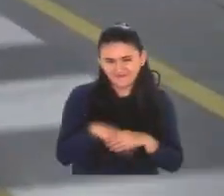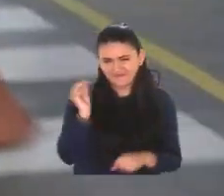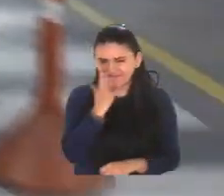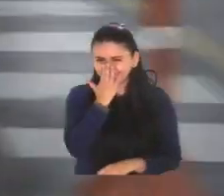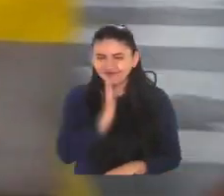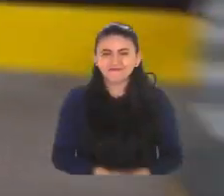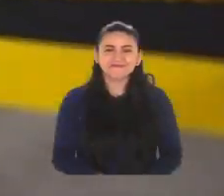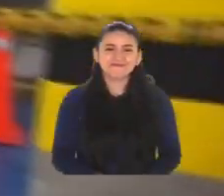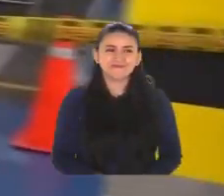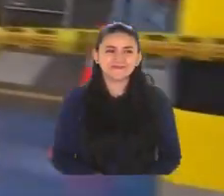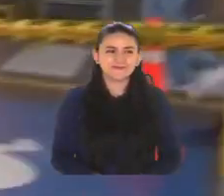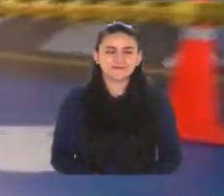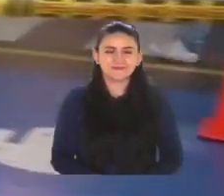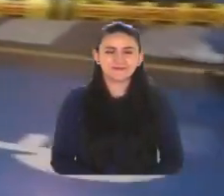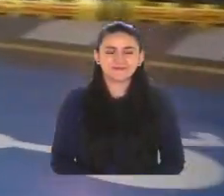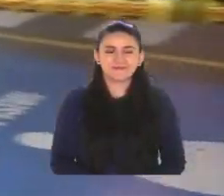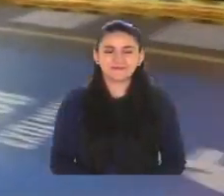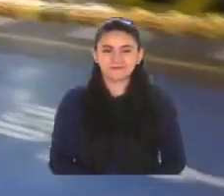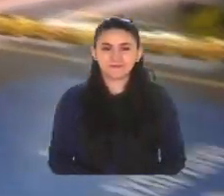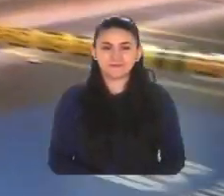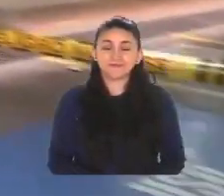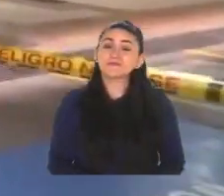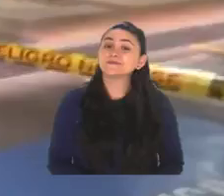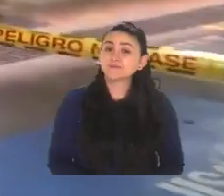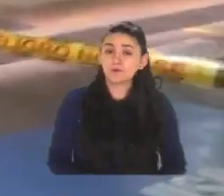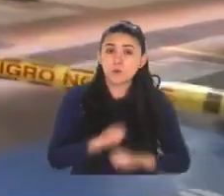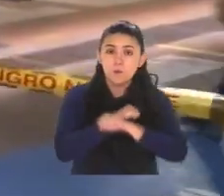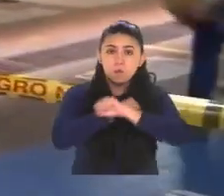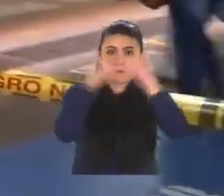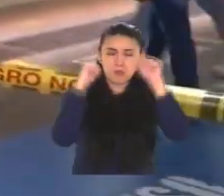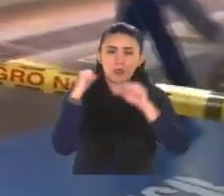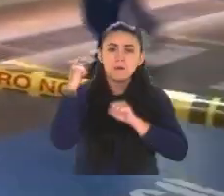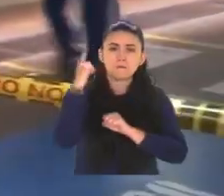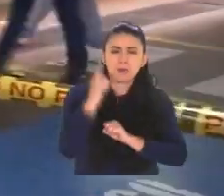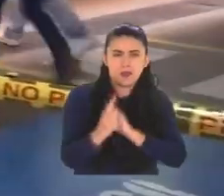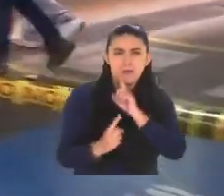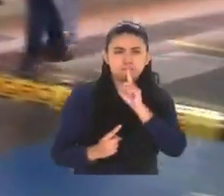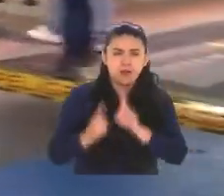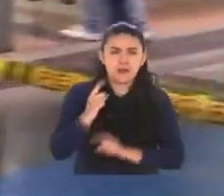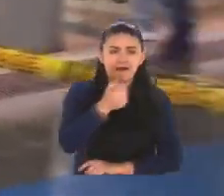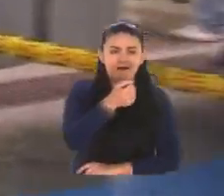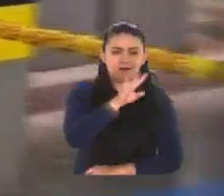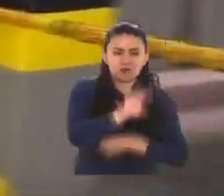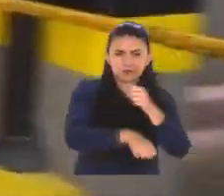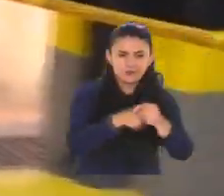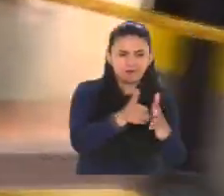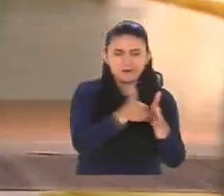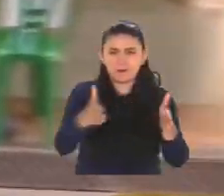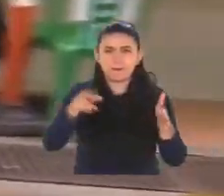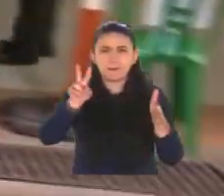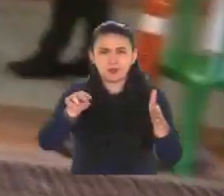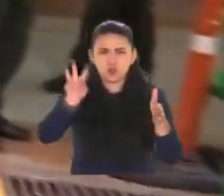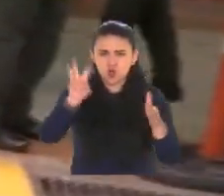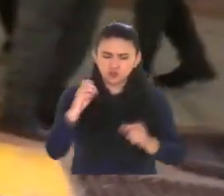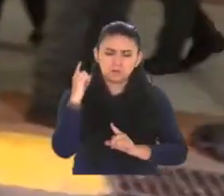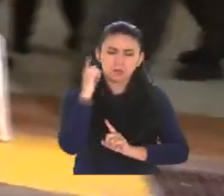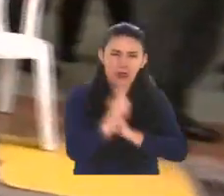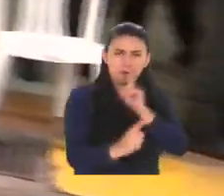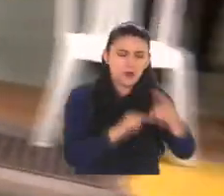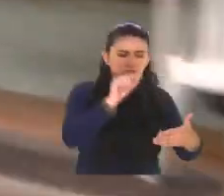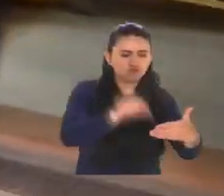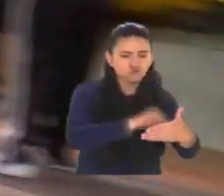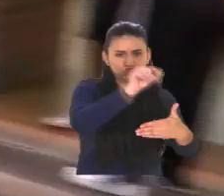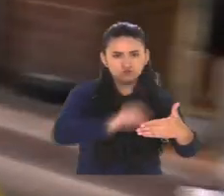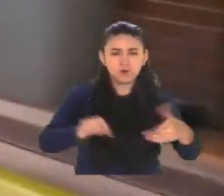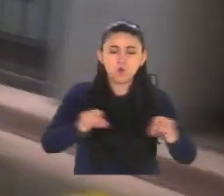a los puestos de votación por lo menos en la mañana fueron llegando jóvenes ya de los 14 a los 28 años todos con la esperanza de que